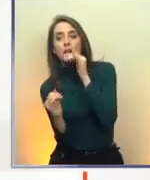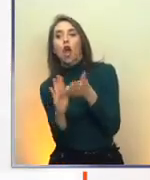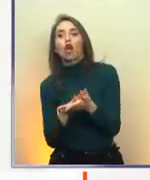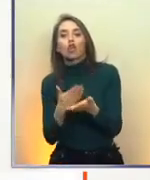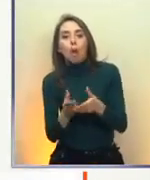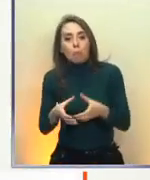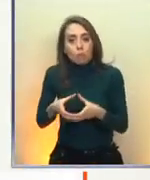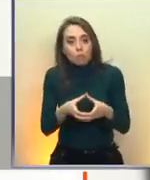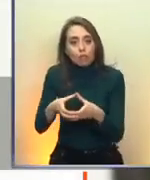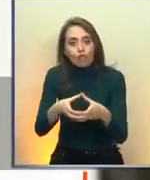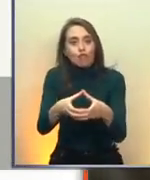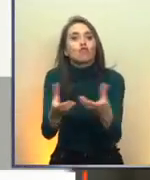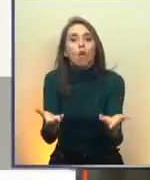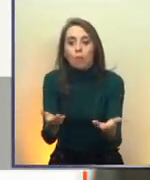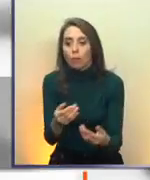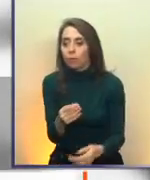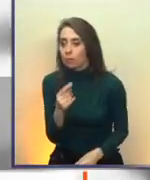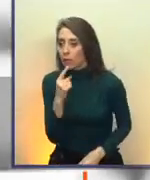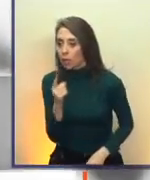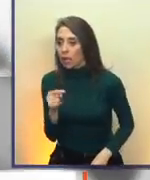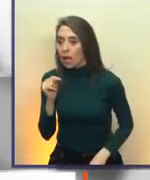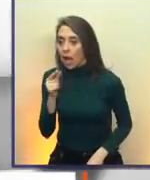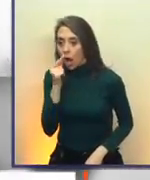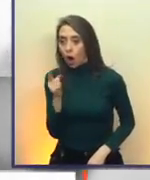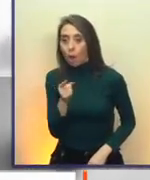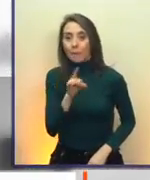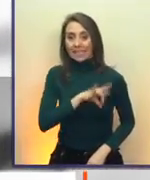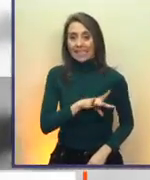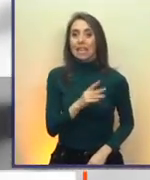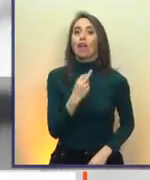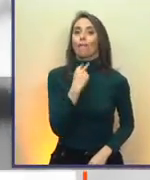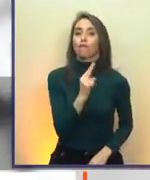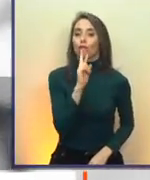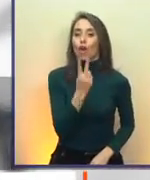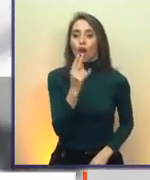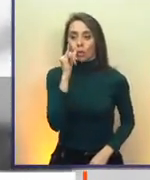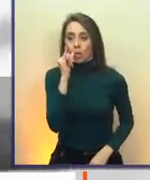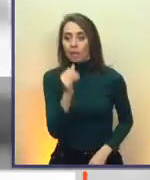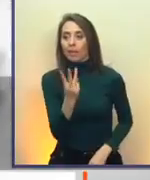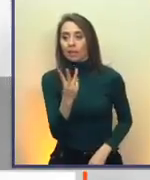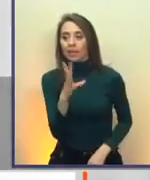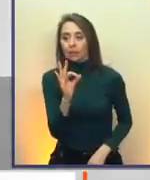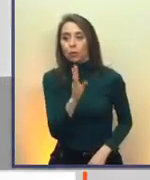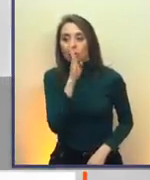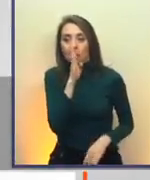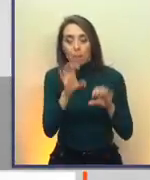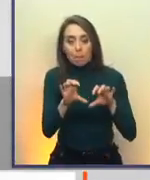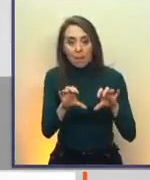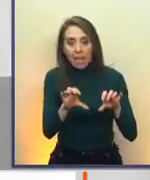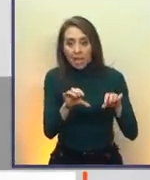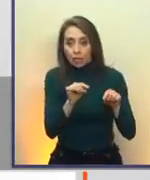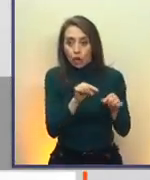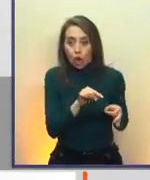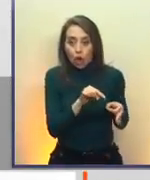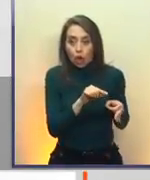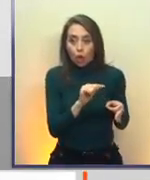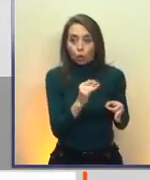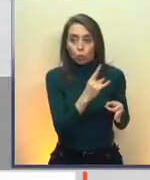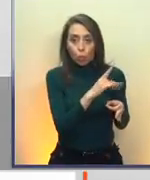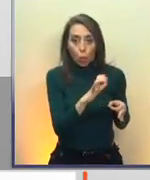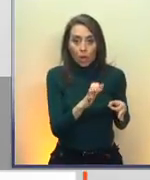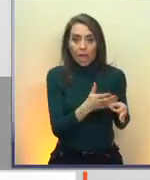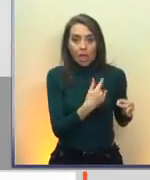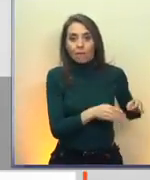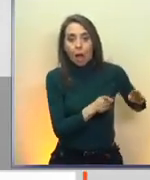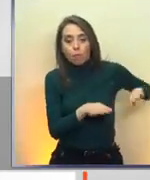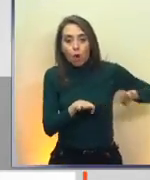expedición. Noi siamo partiti con 350 cani circa, no? Da Thule.